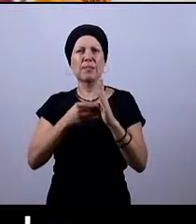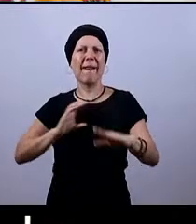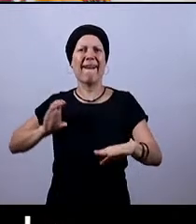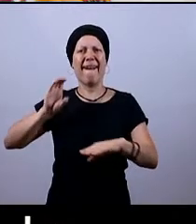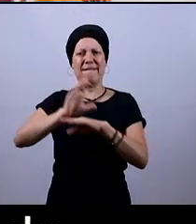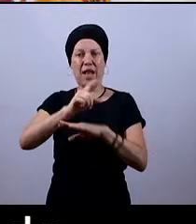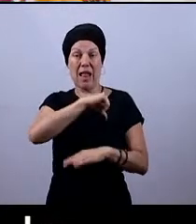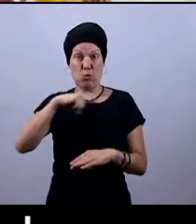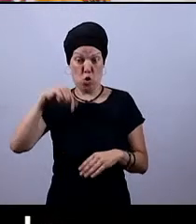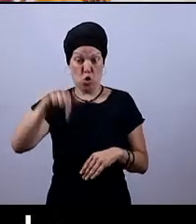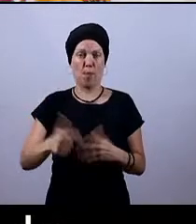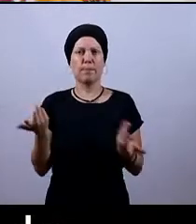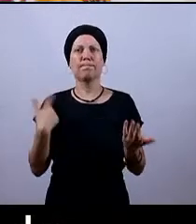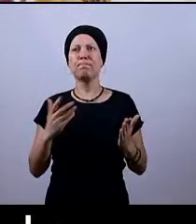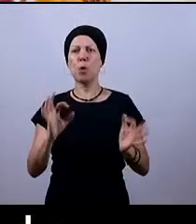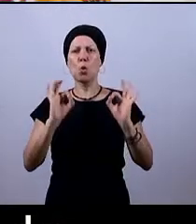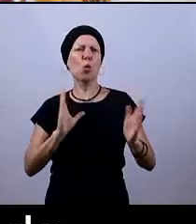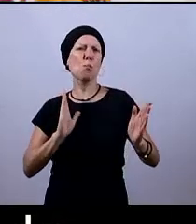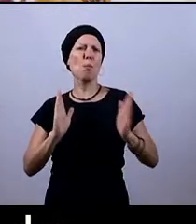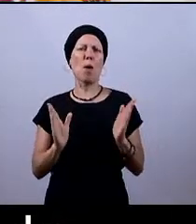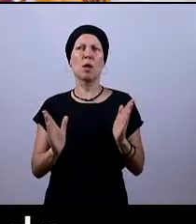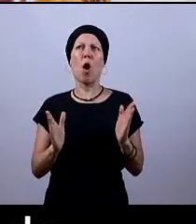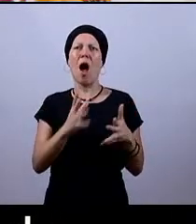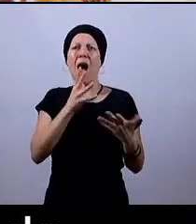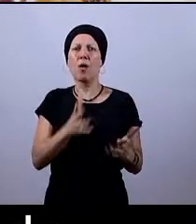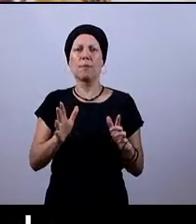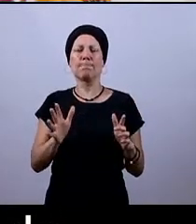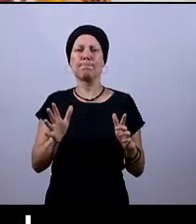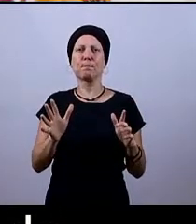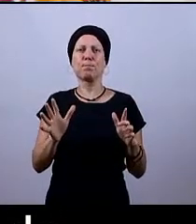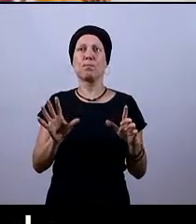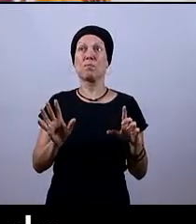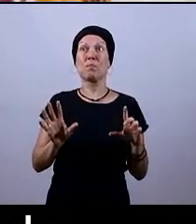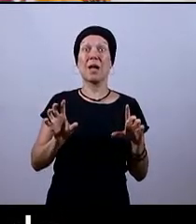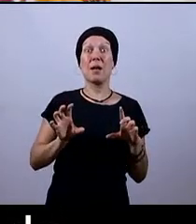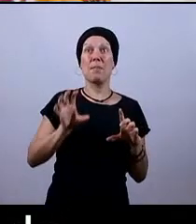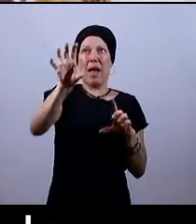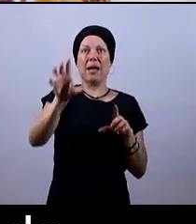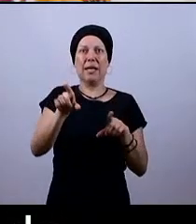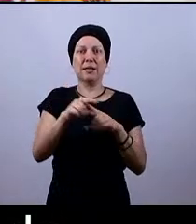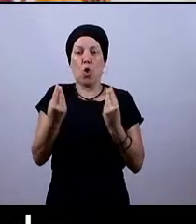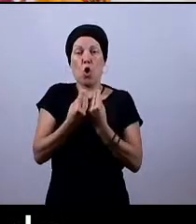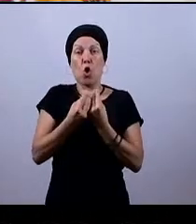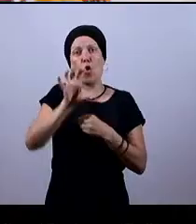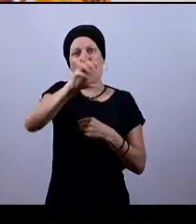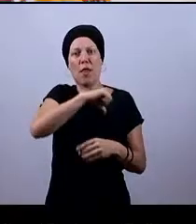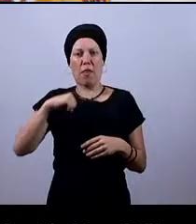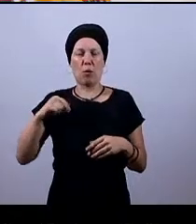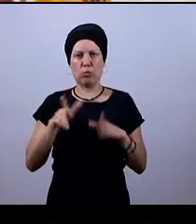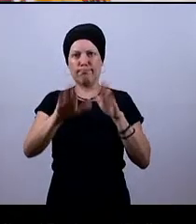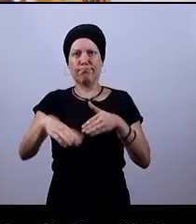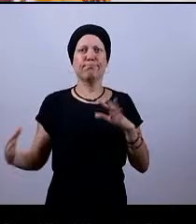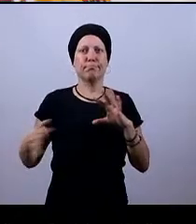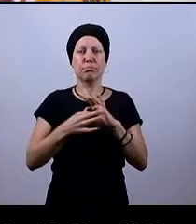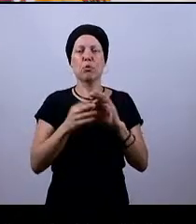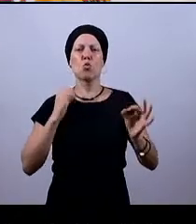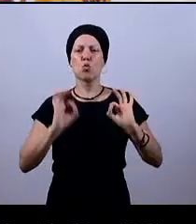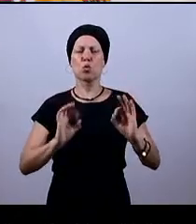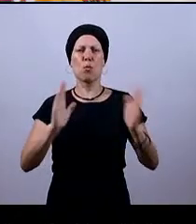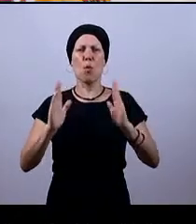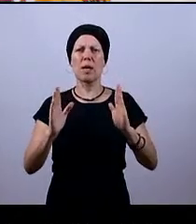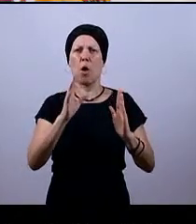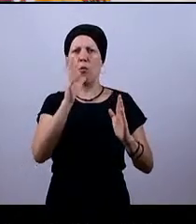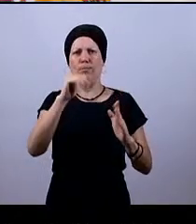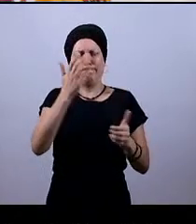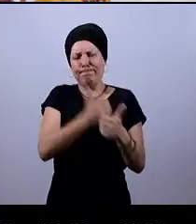financiación autonómica, y en un momento en el que el Estado no es tan leal con nuestra comunidad autónoma, en un momento en el que prima